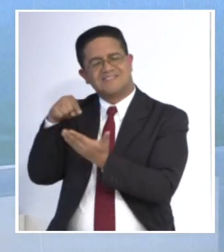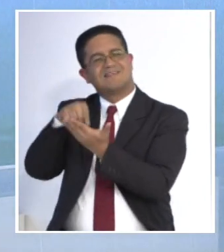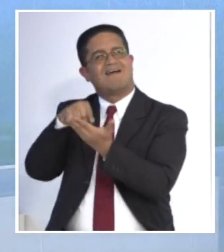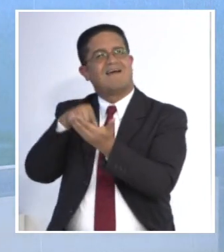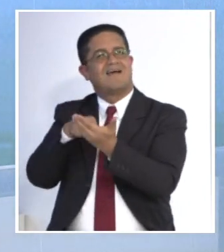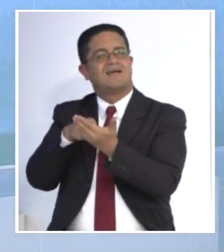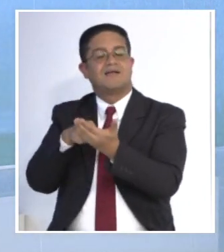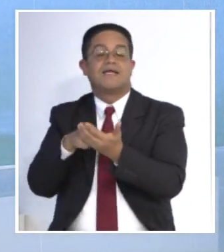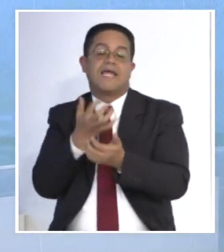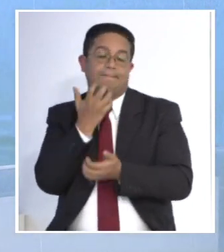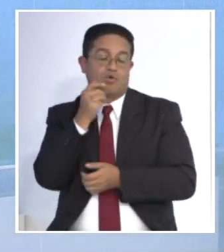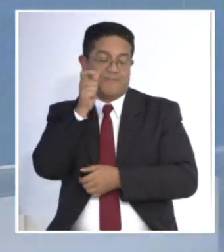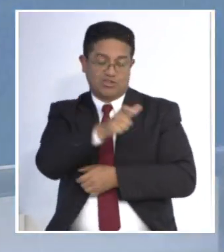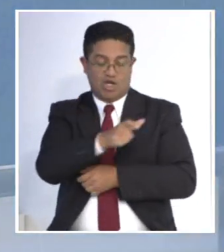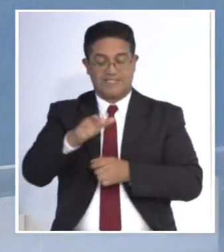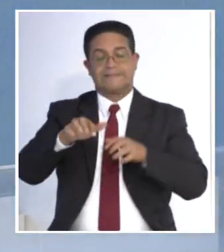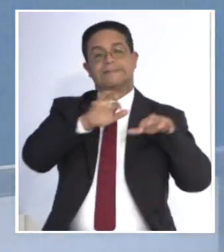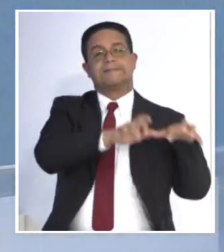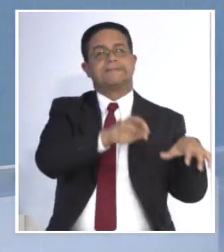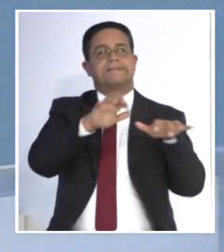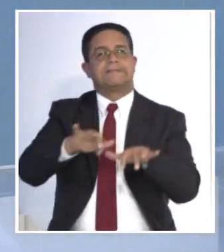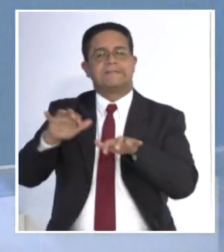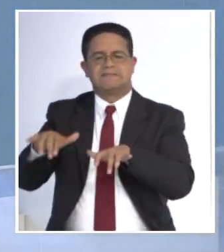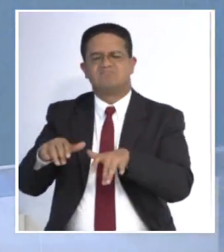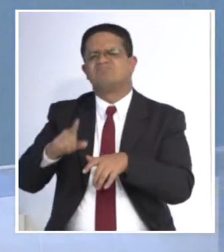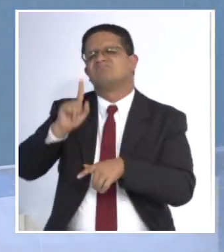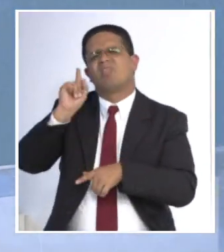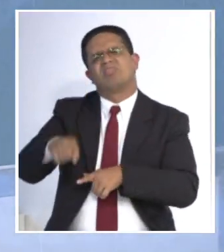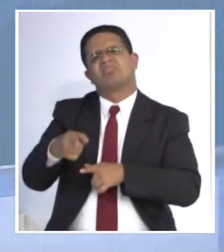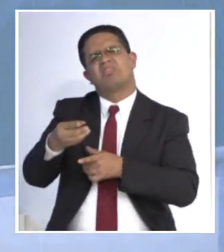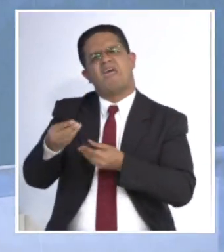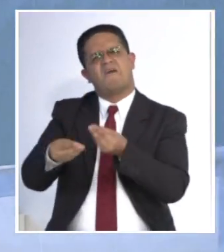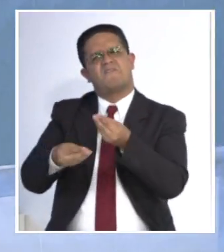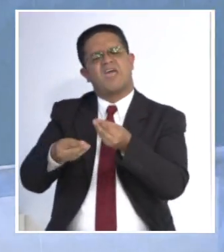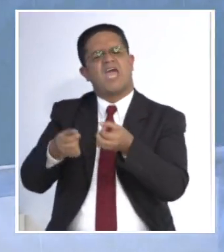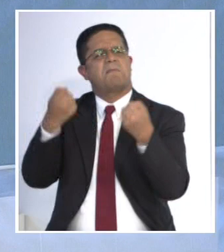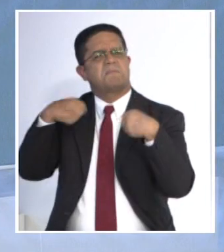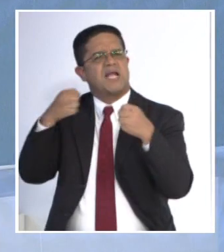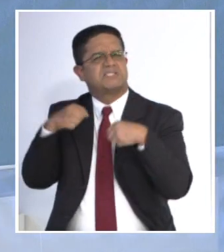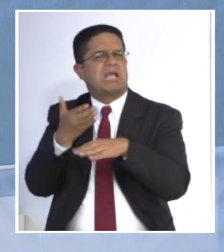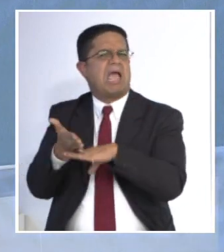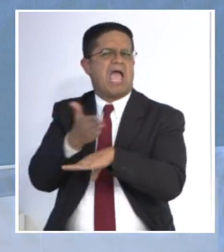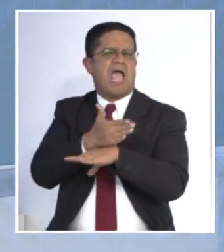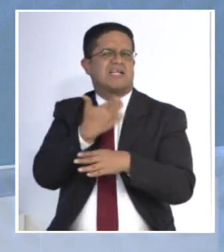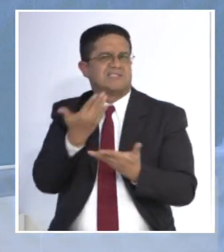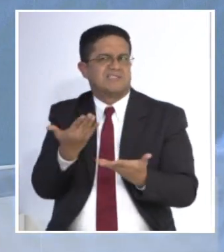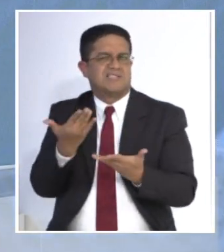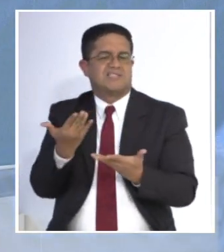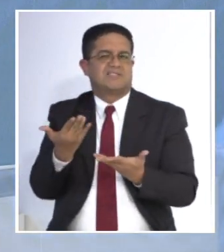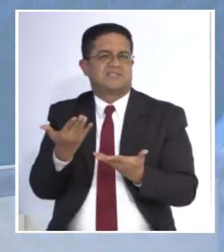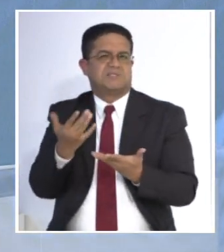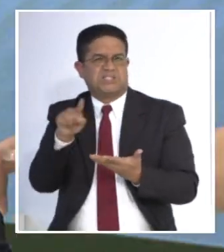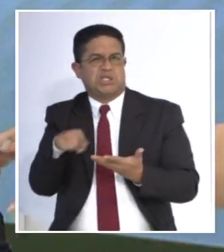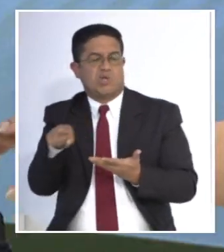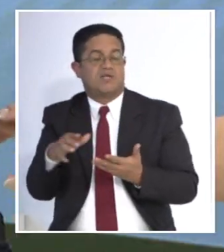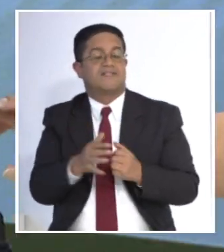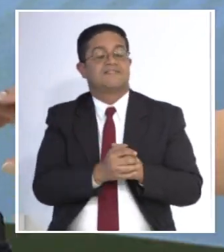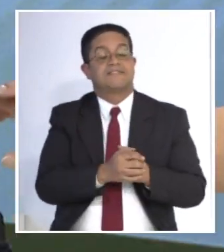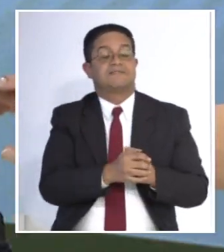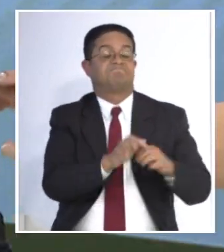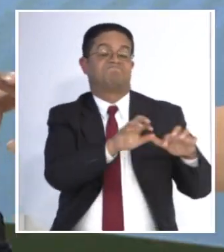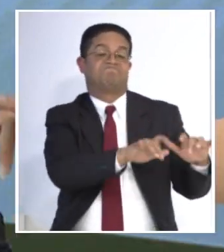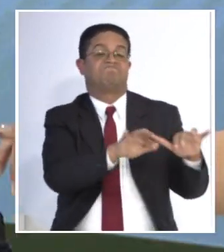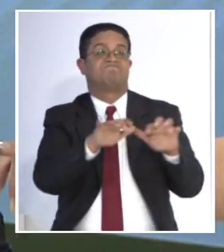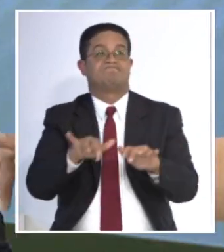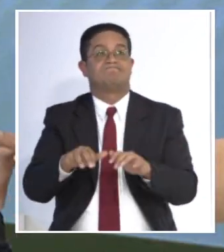un pianista, ¿qué actividades previas debemos hacer para no sufrir de manos y muñecas?